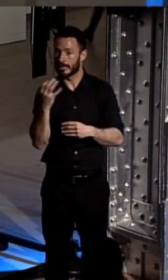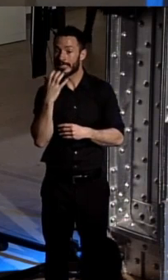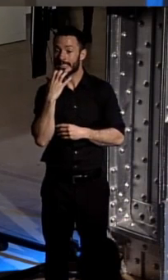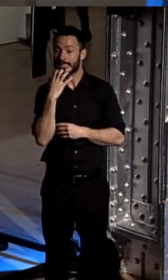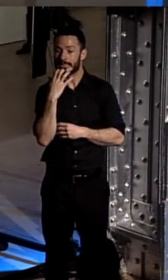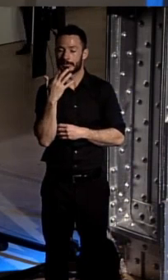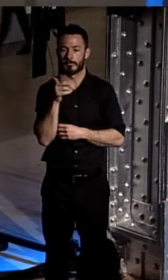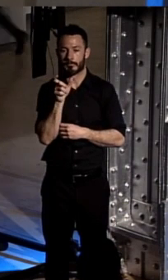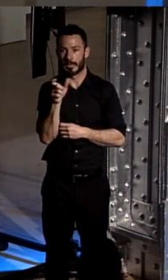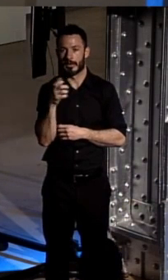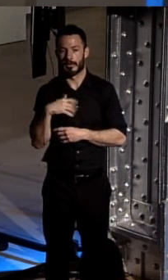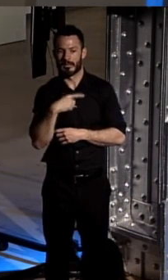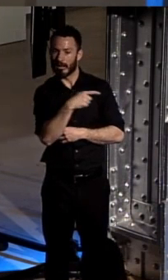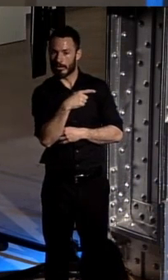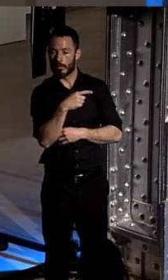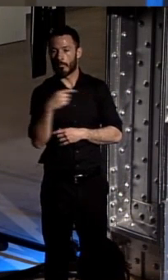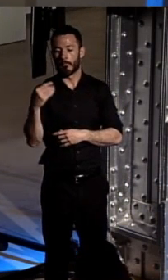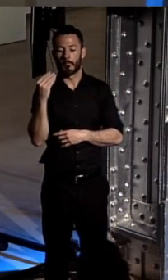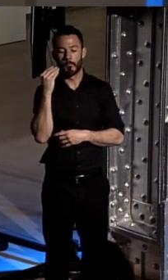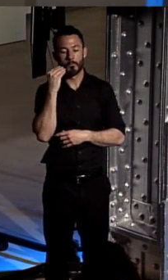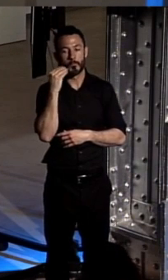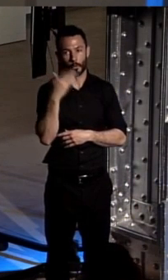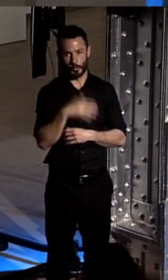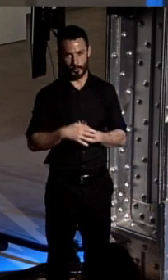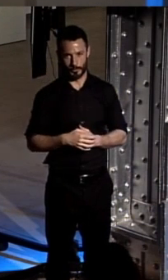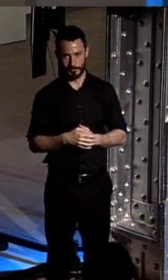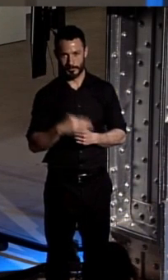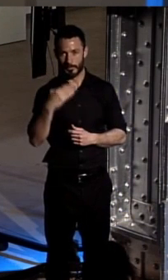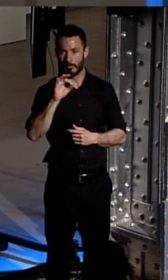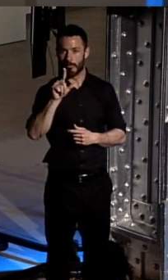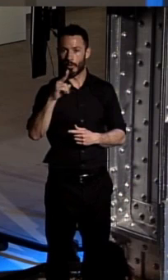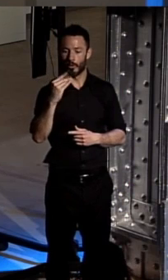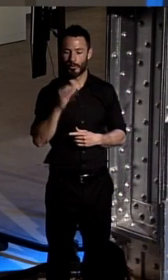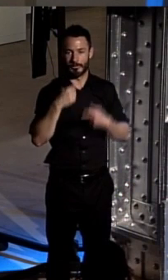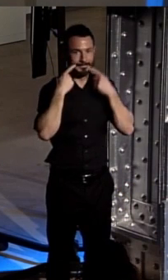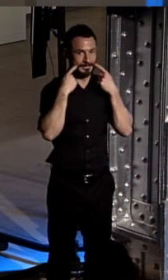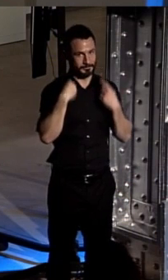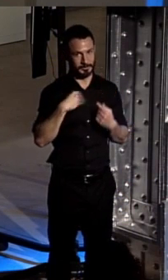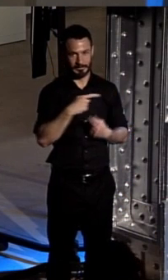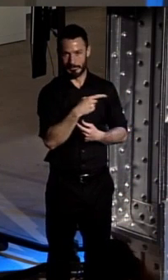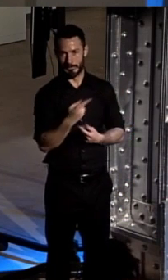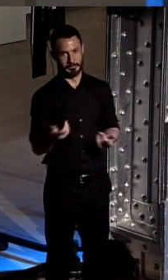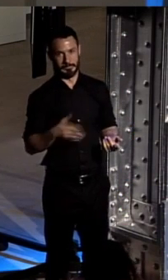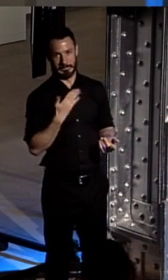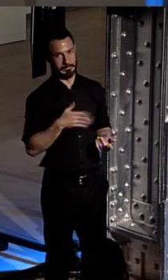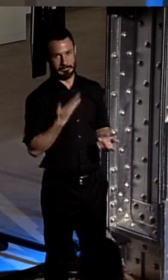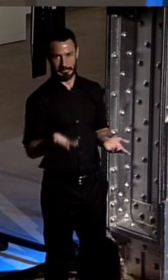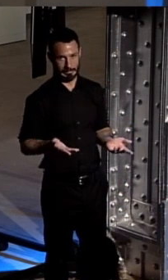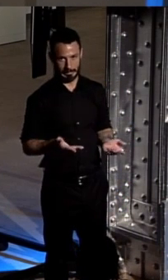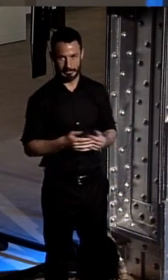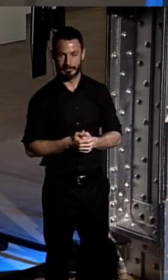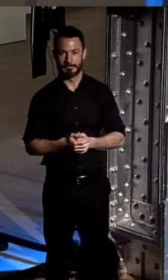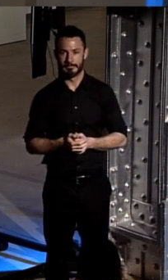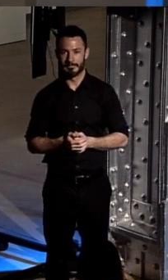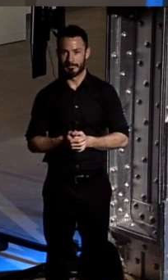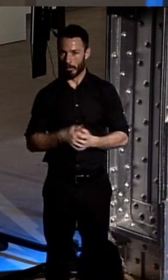usar buen argentino, que es que este es un boludo. Pobre, o sea, es un pobre tipo. Está claro, no hay